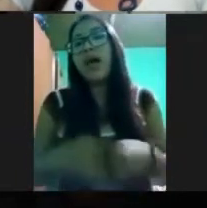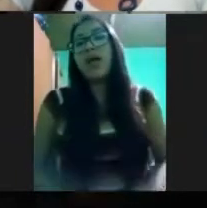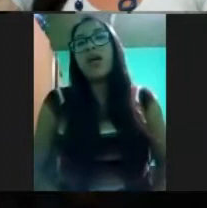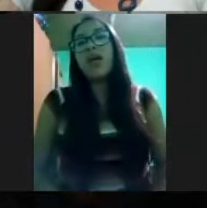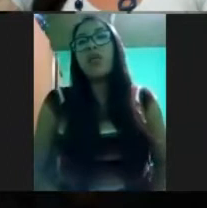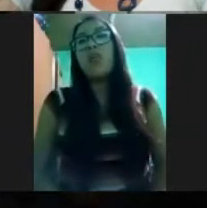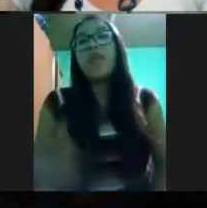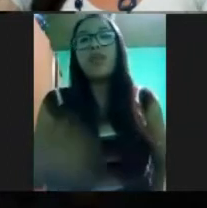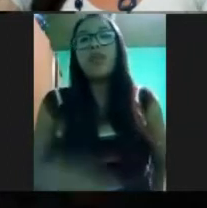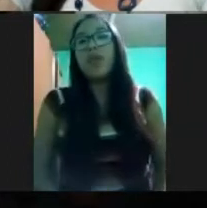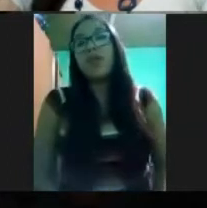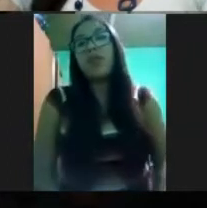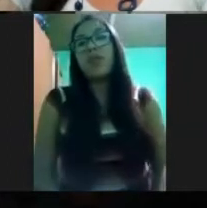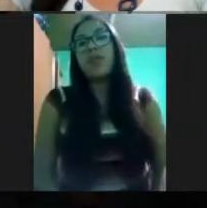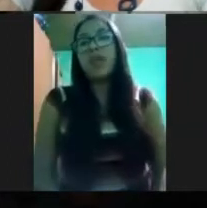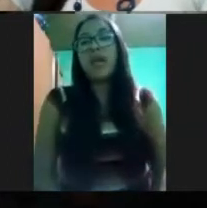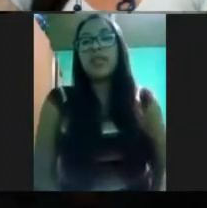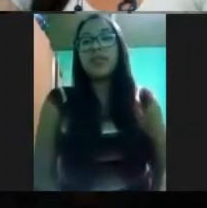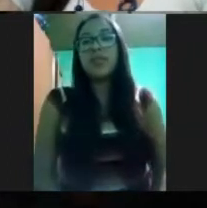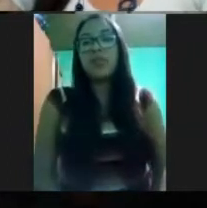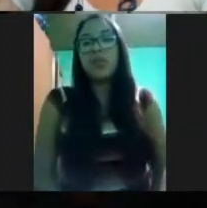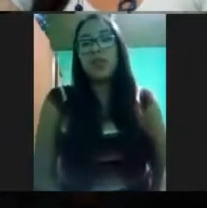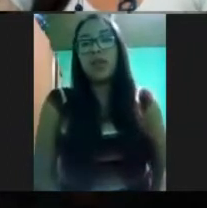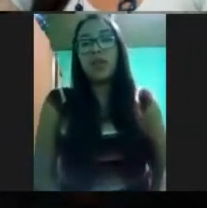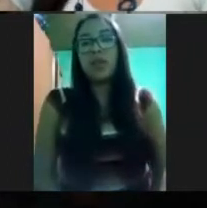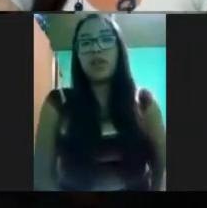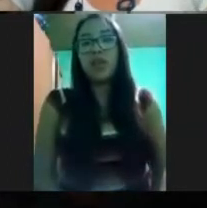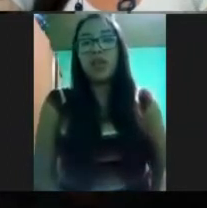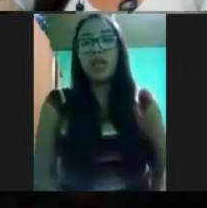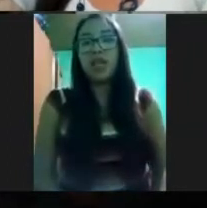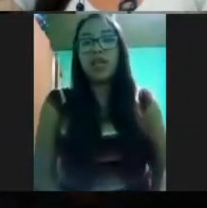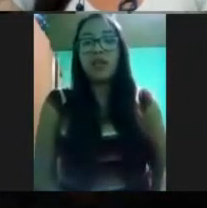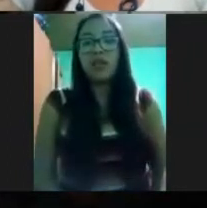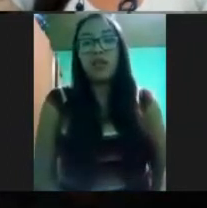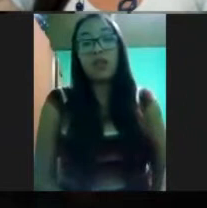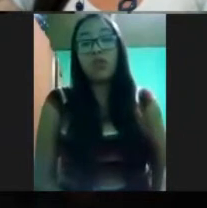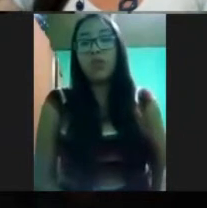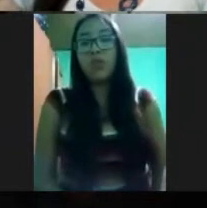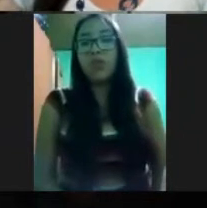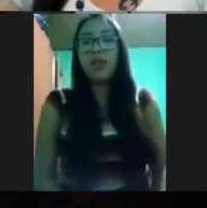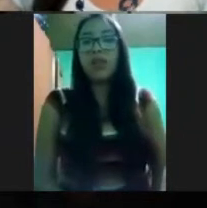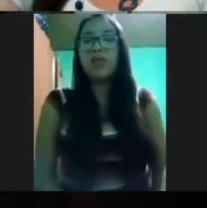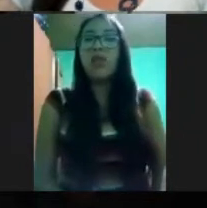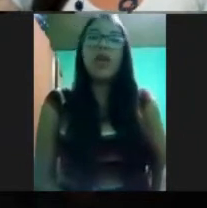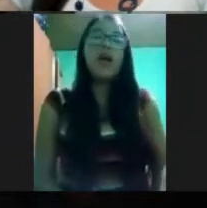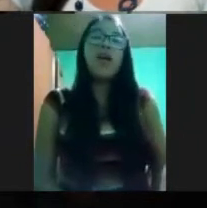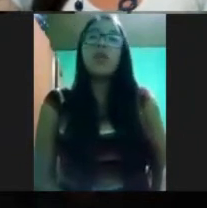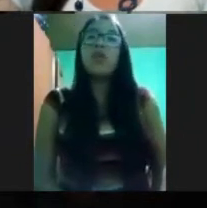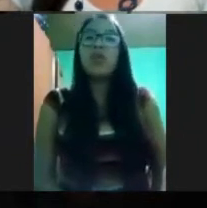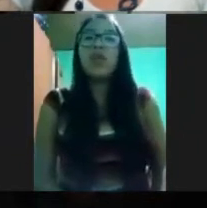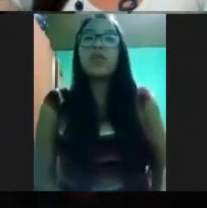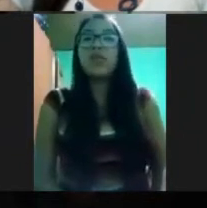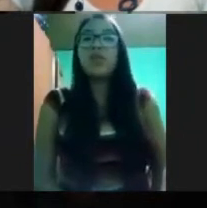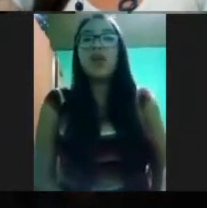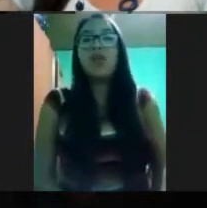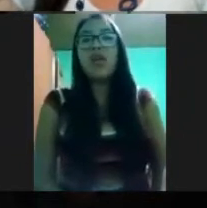siquiera un médico, ¿verdad? Que pueda atender a esas personas que requieren otro tipo de atención y ya como